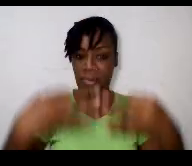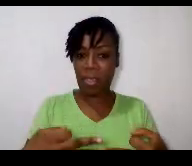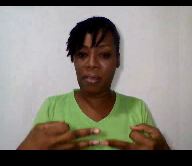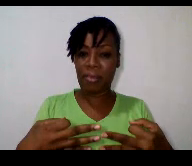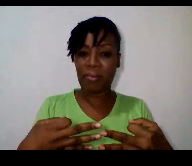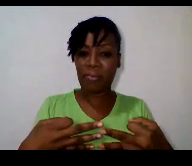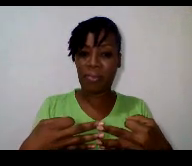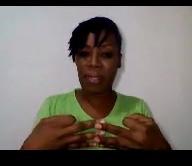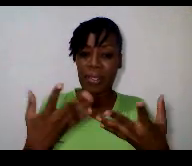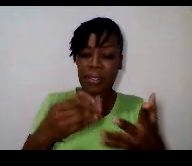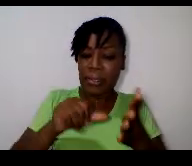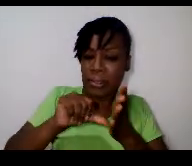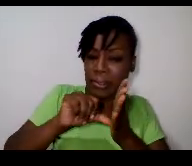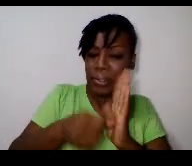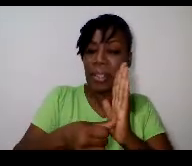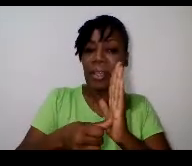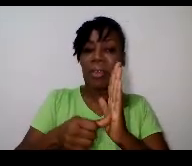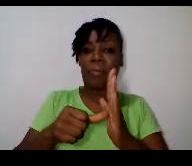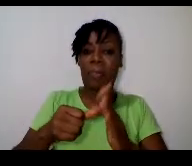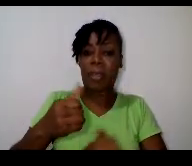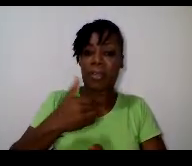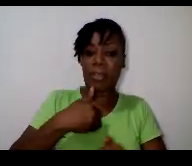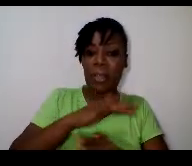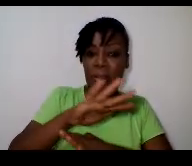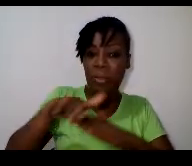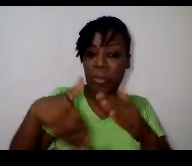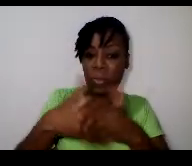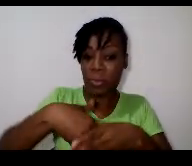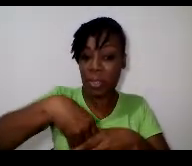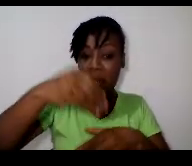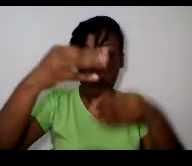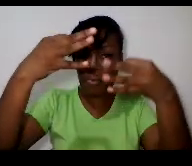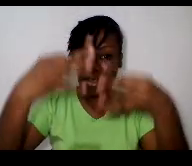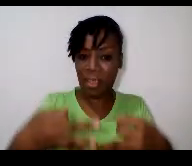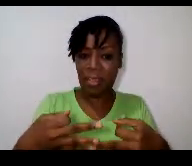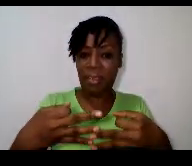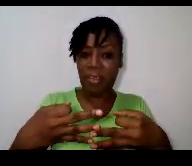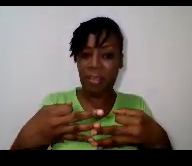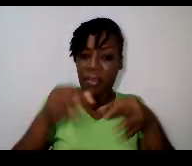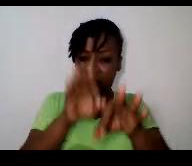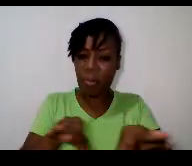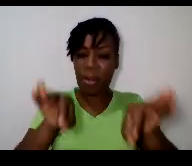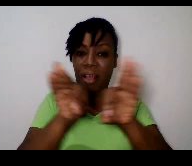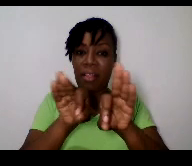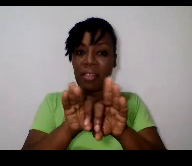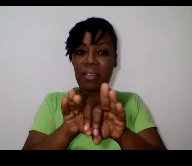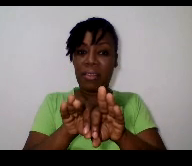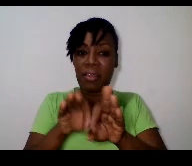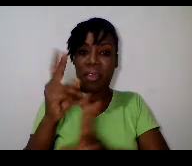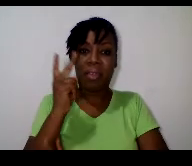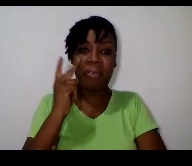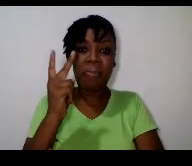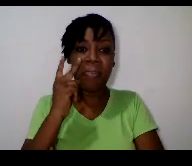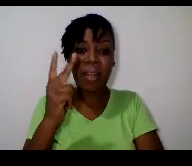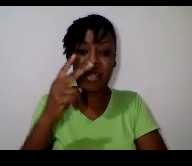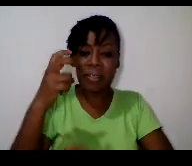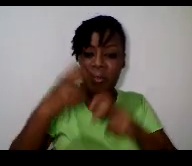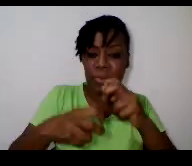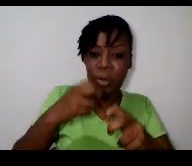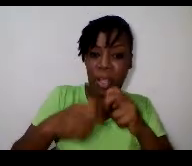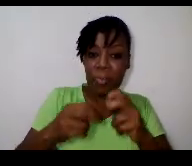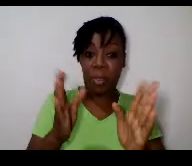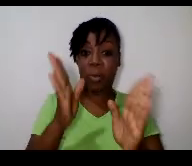clave para lograr que salgamos bien de esta situación, la clave para lograr que podamos superar esta adversidad sin